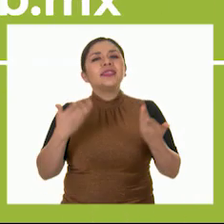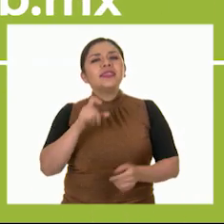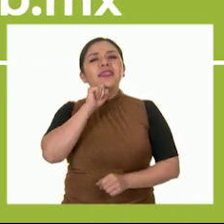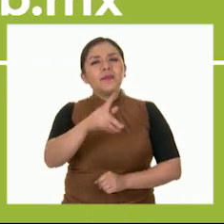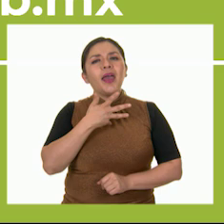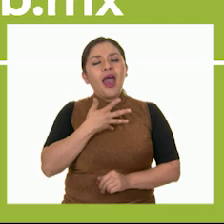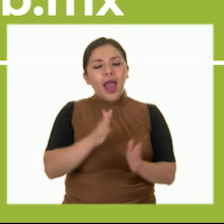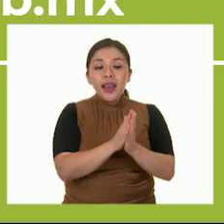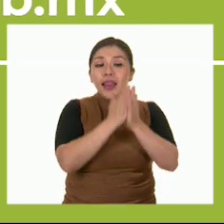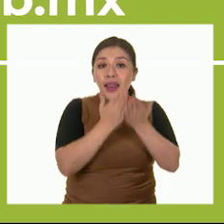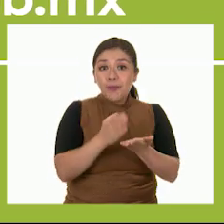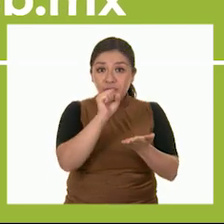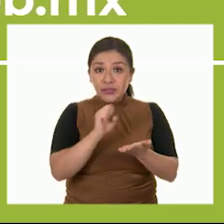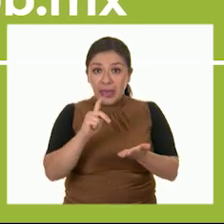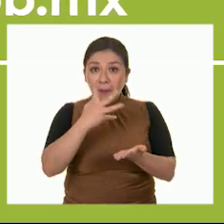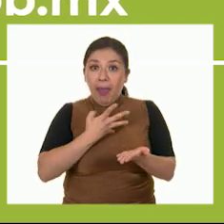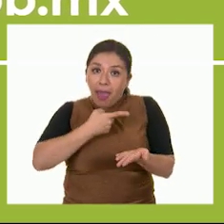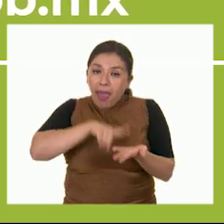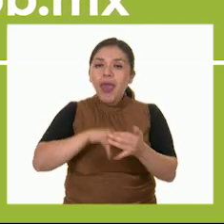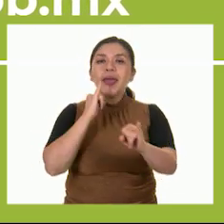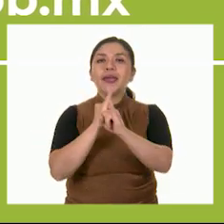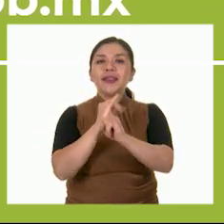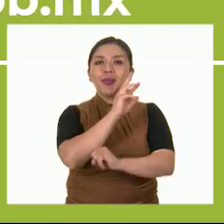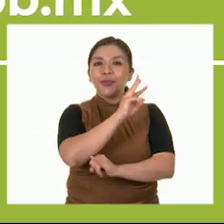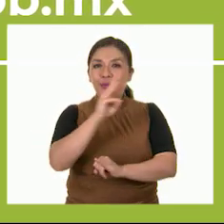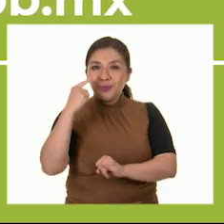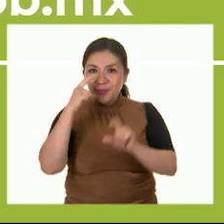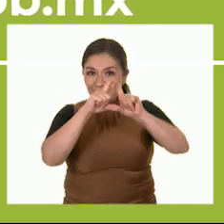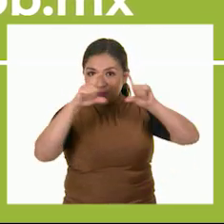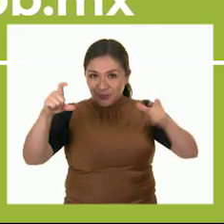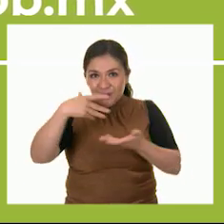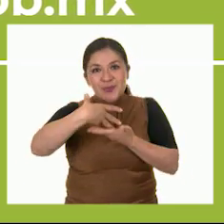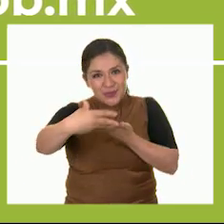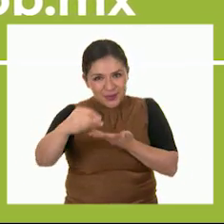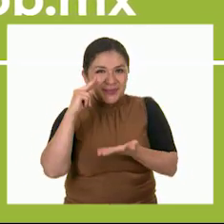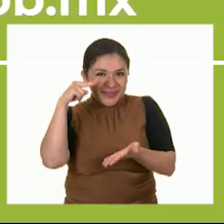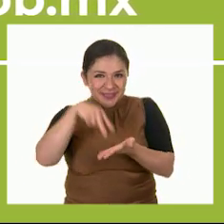puedes encontrar los libros de texto en la página